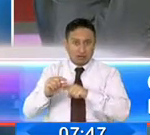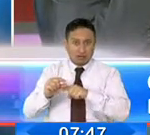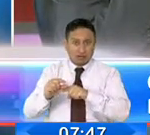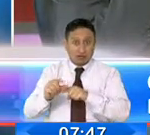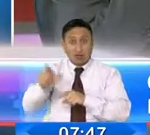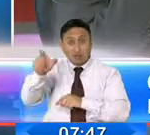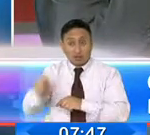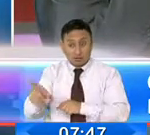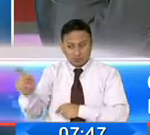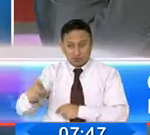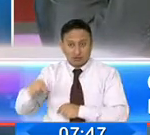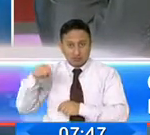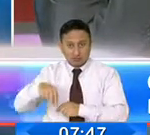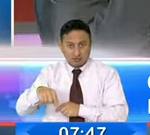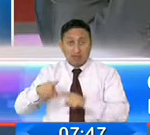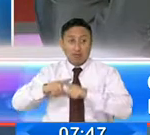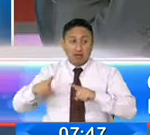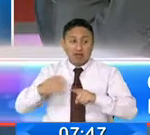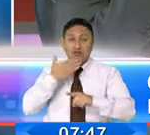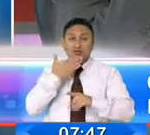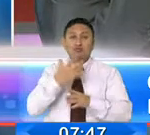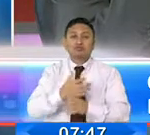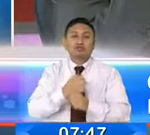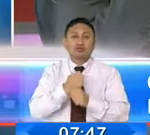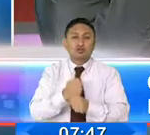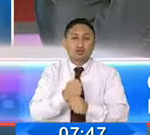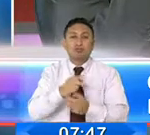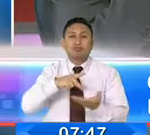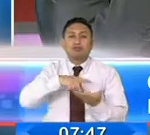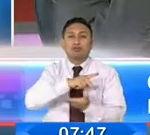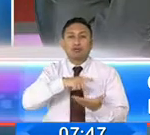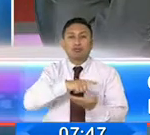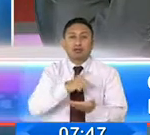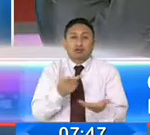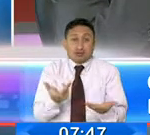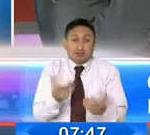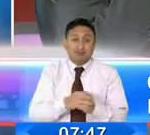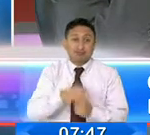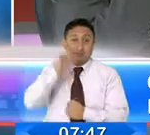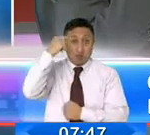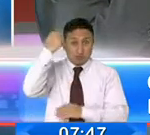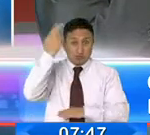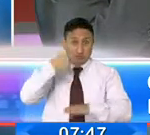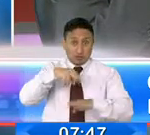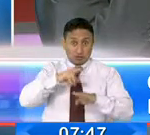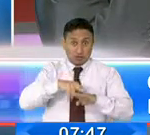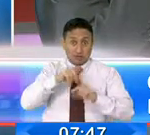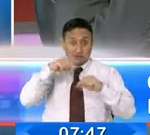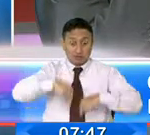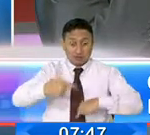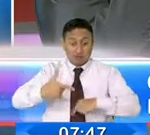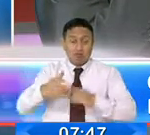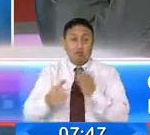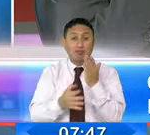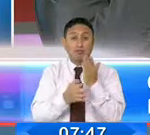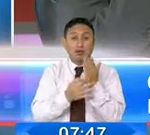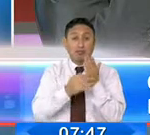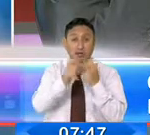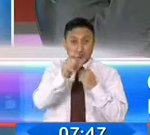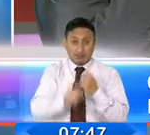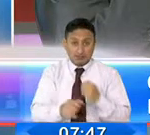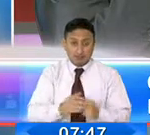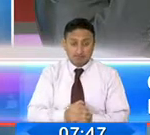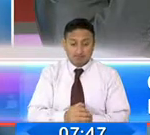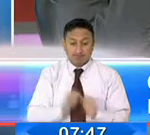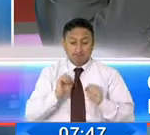necesita responder el deudor con la banca y asimismo el gobierno nacional con sus acreedores. Estos fondos que han